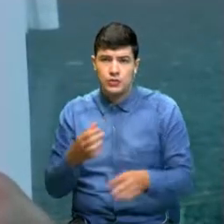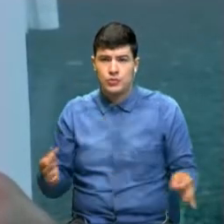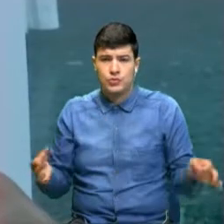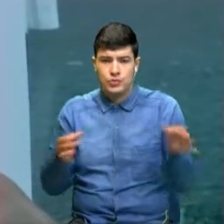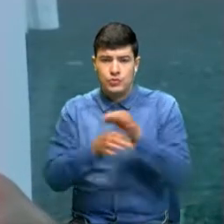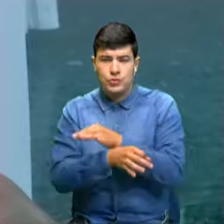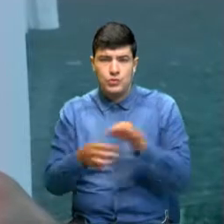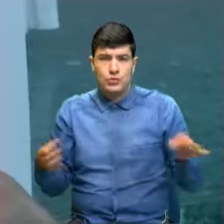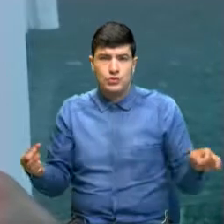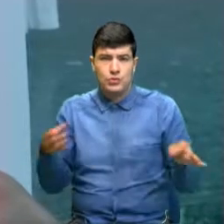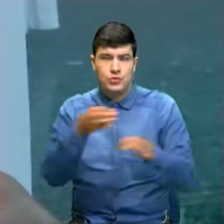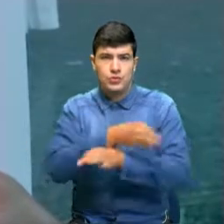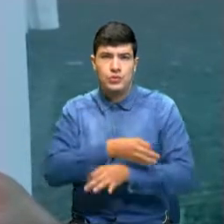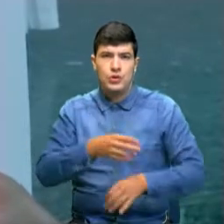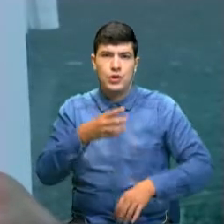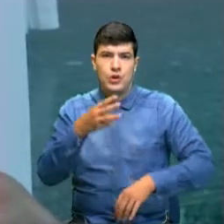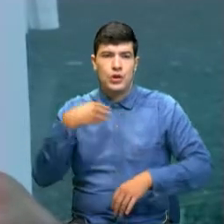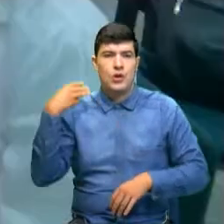competencias